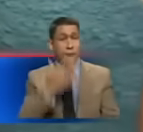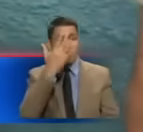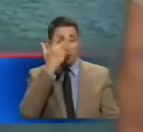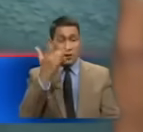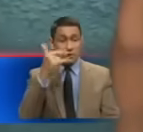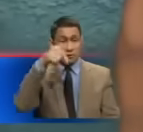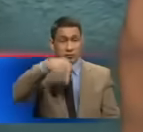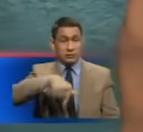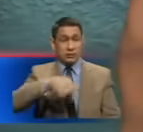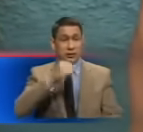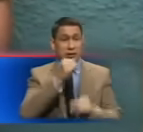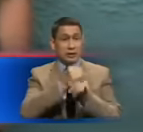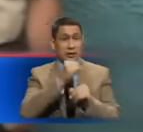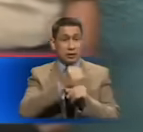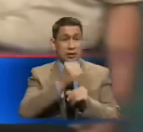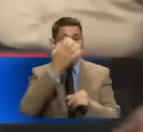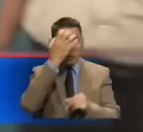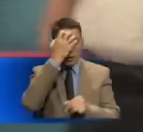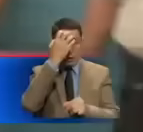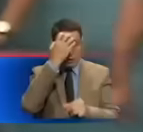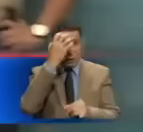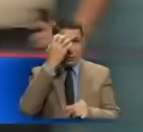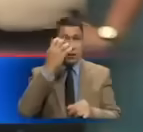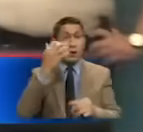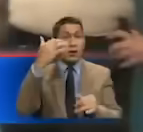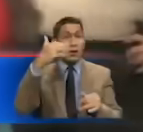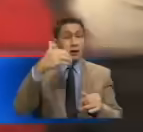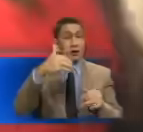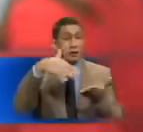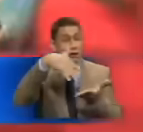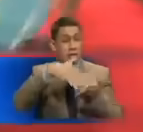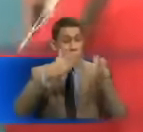es matutina y vespertina. ¿Cuánto,